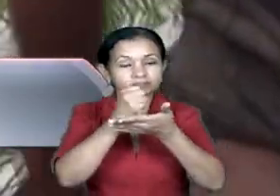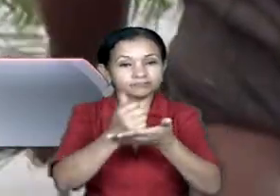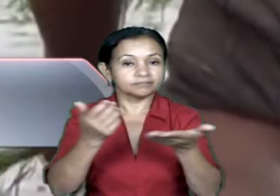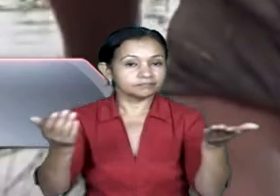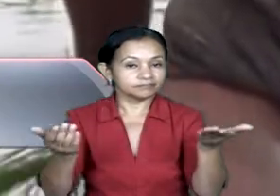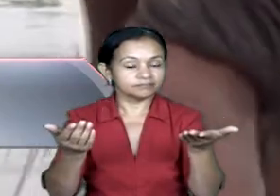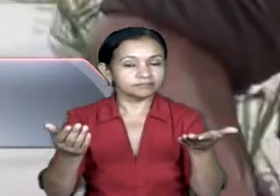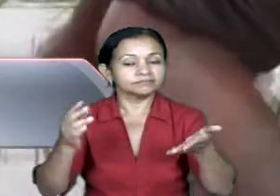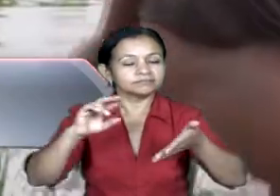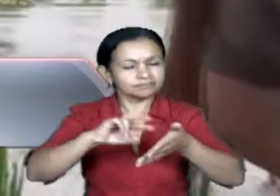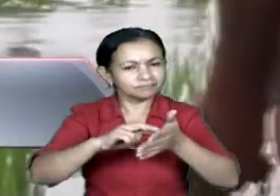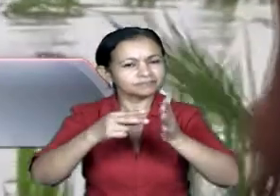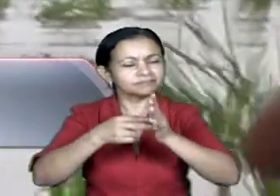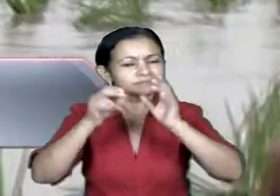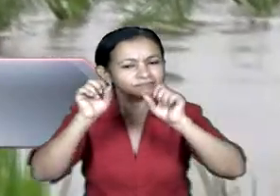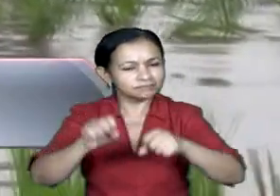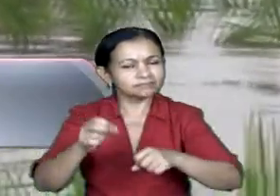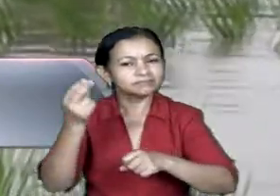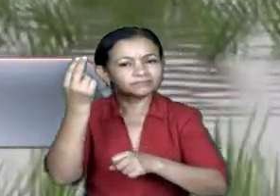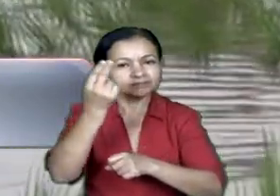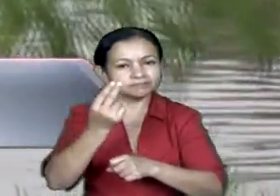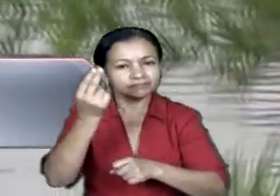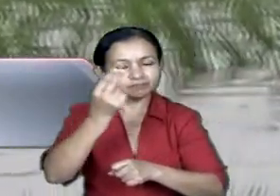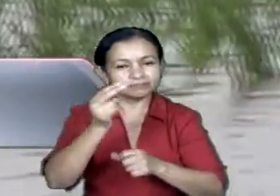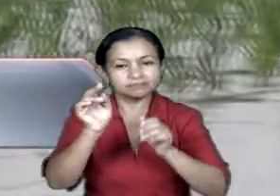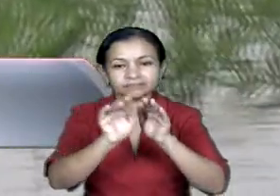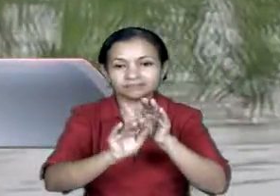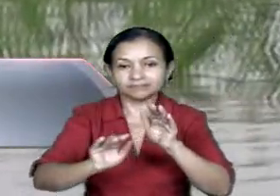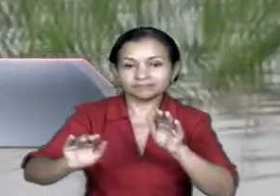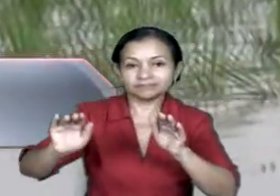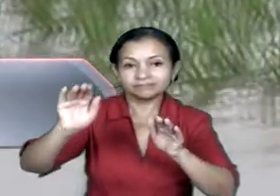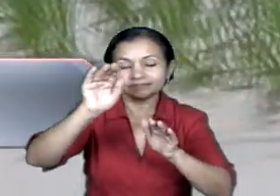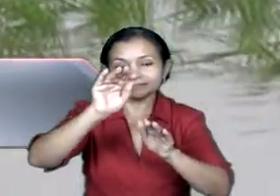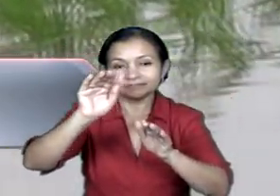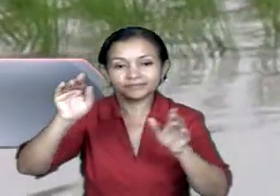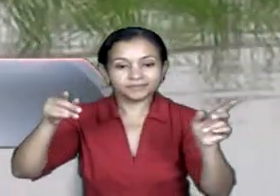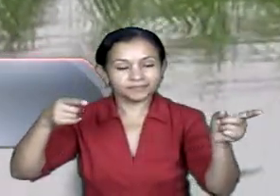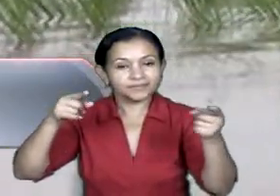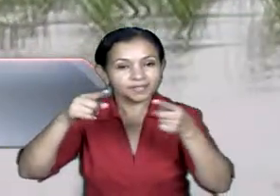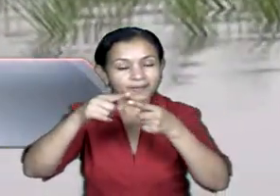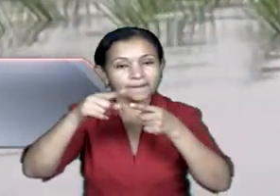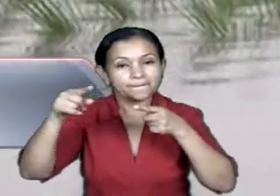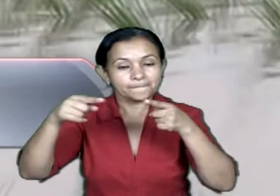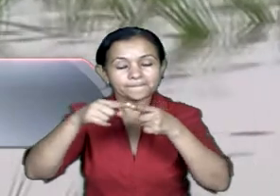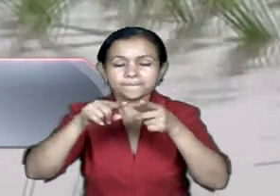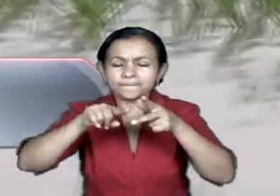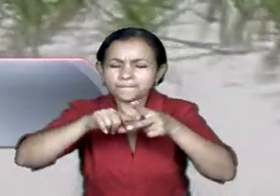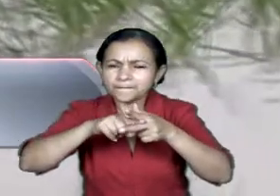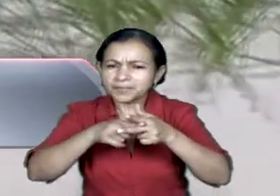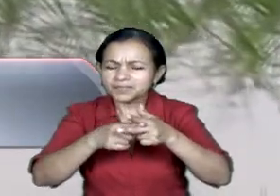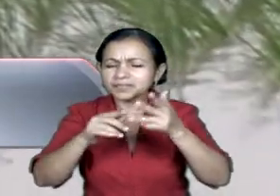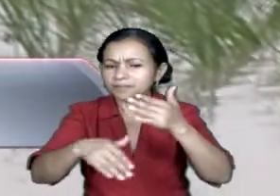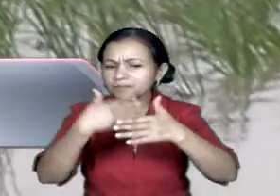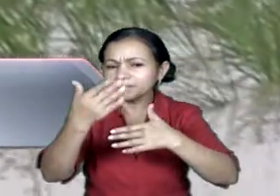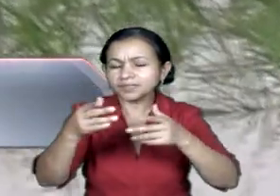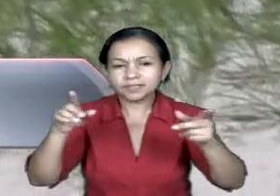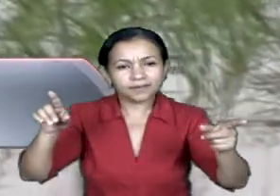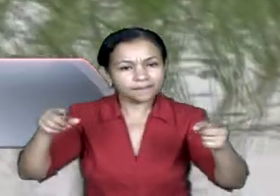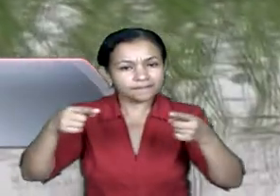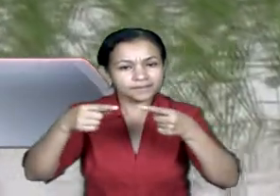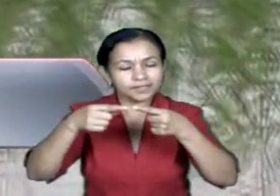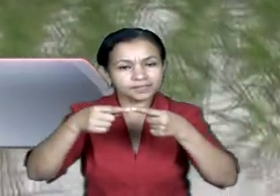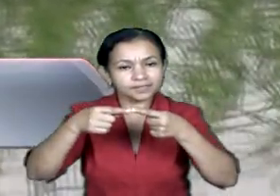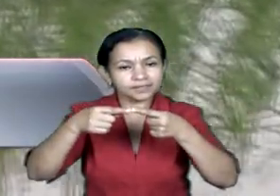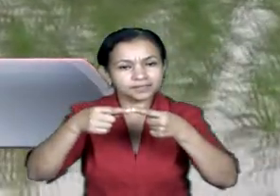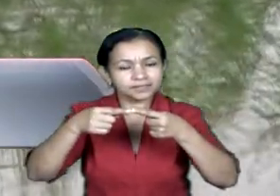de ese... Claro. De ese. Eso sería, claro, más avanzado, ¿no? Etapa más avanzado. Ahora comenzamos con ese